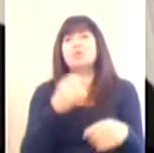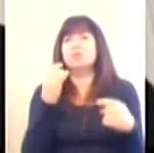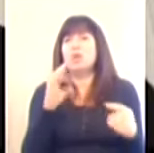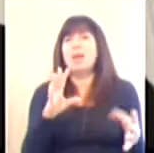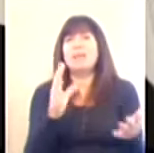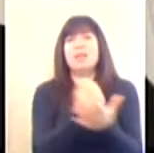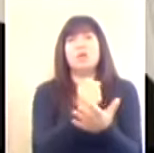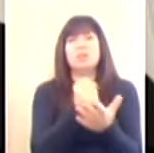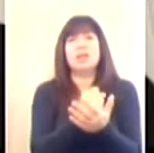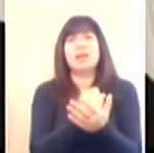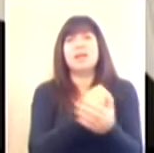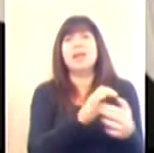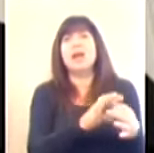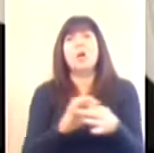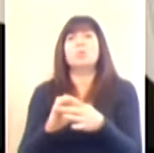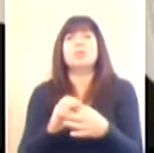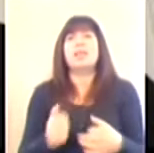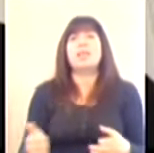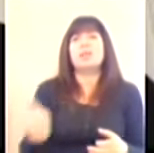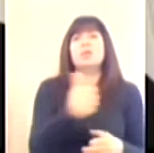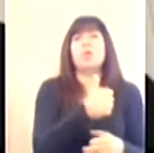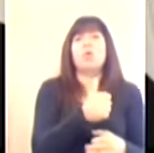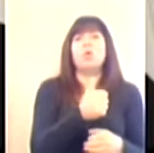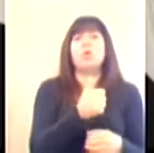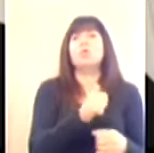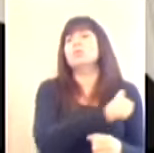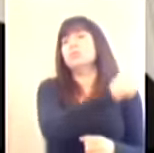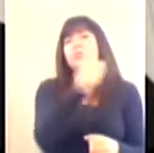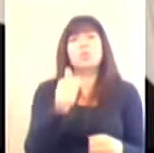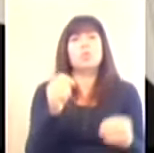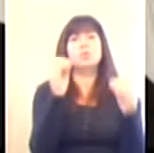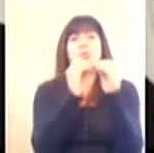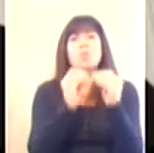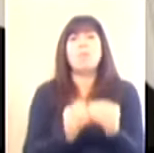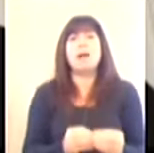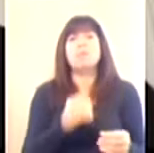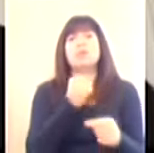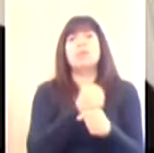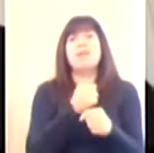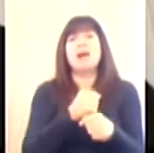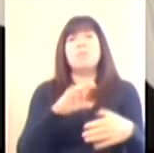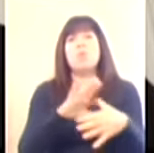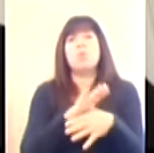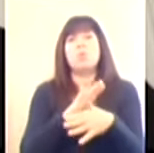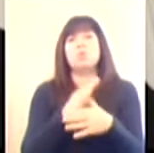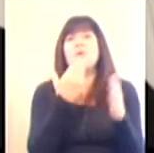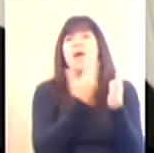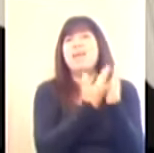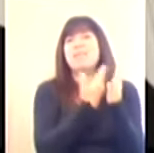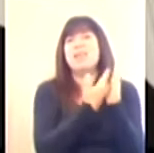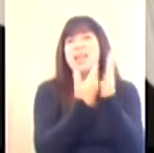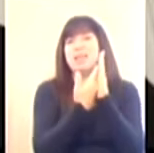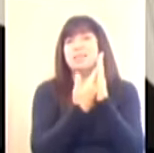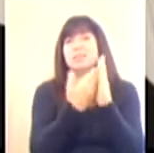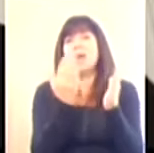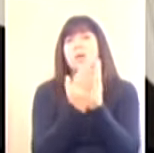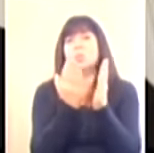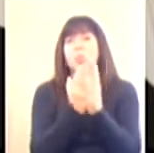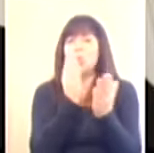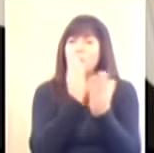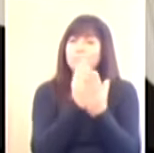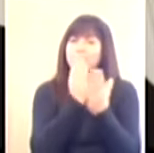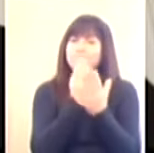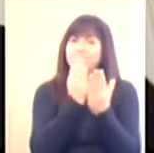causa de todos, en la que todos nos sumamos y todos trabajamos juntos. Y tener evidencia, estudios rigurosos que son consistentes entre